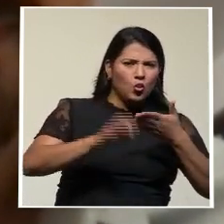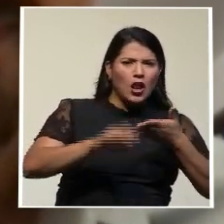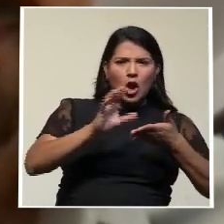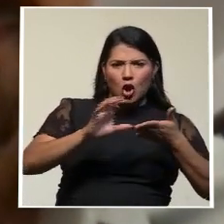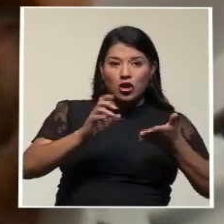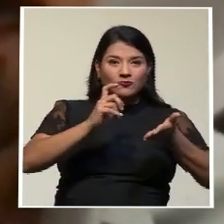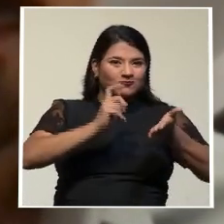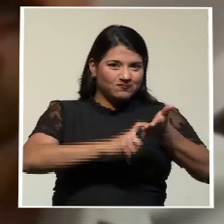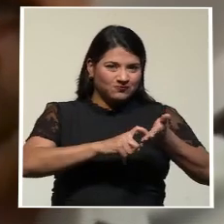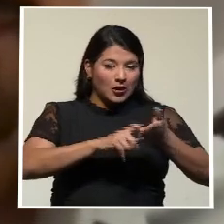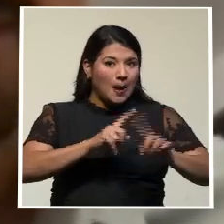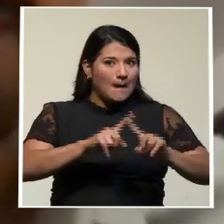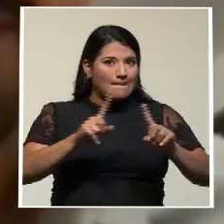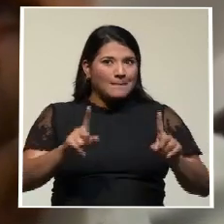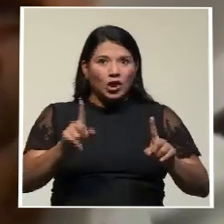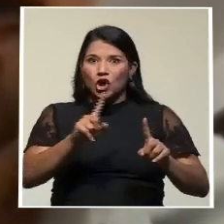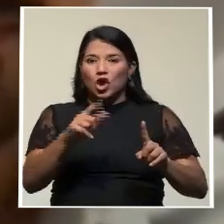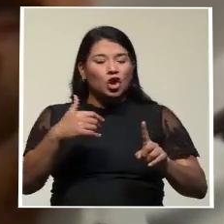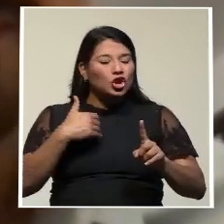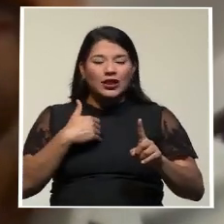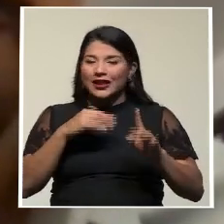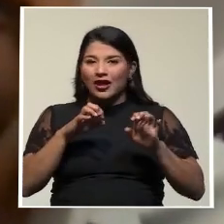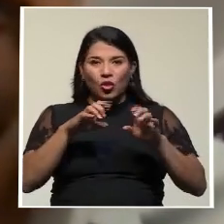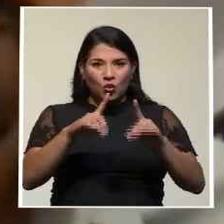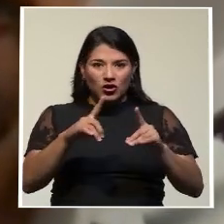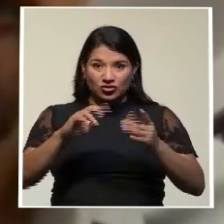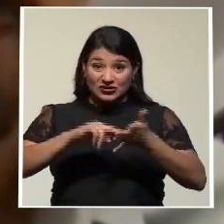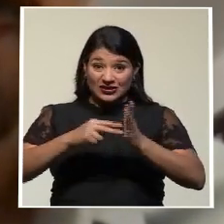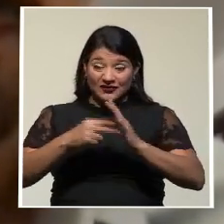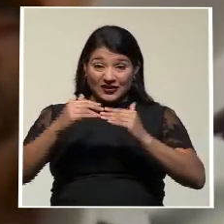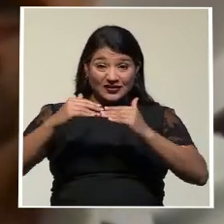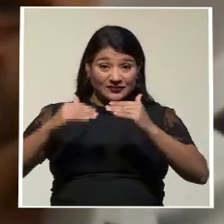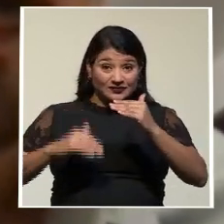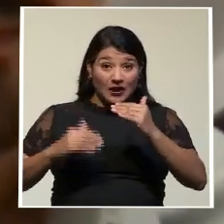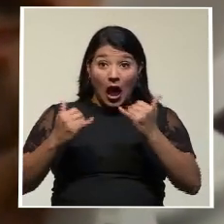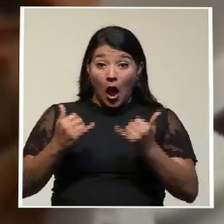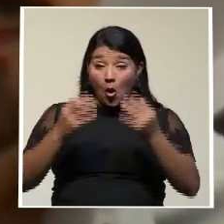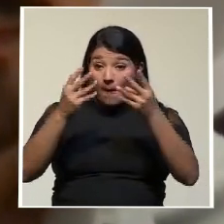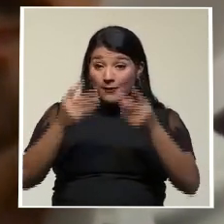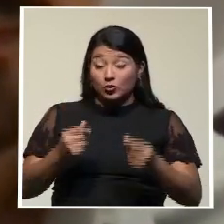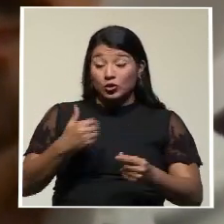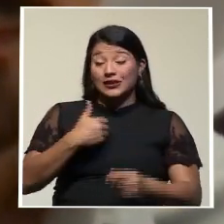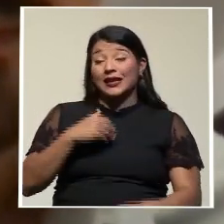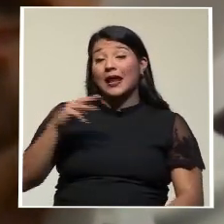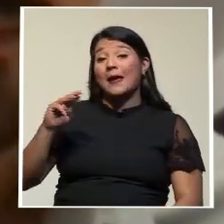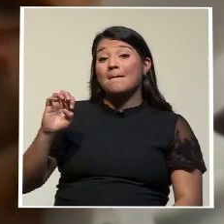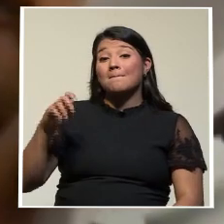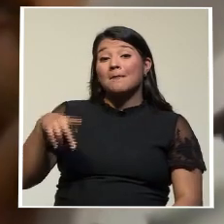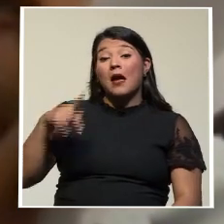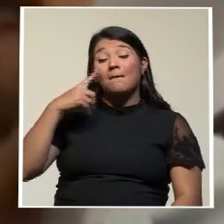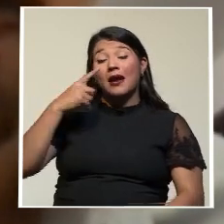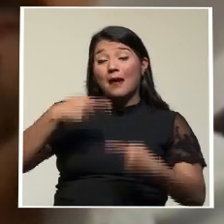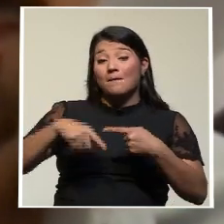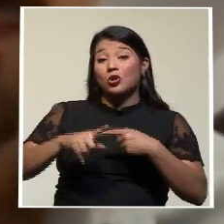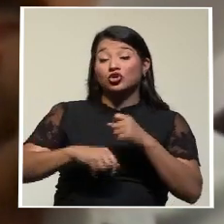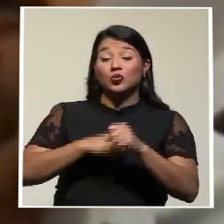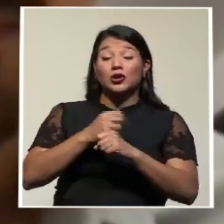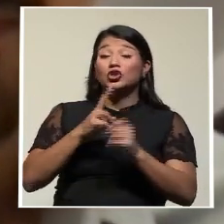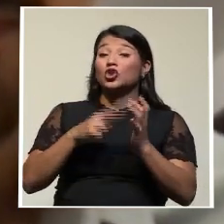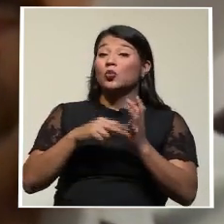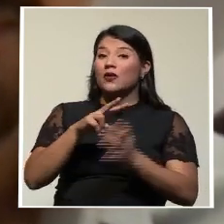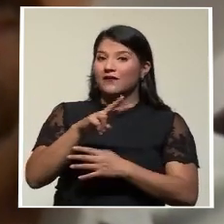manera educación. La inequidad. Ahora, el presupuesto del MEP para el 2022 incluye